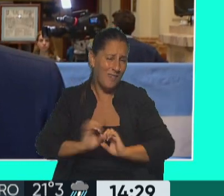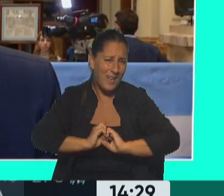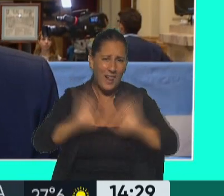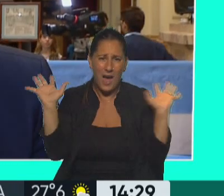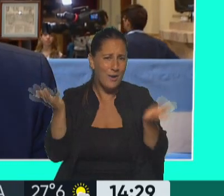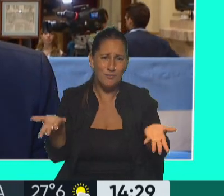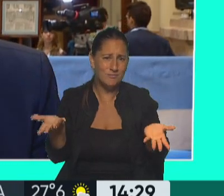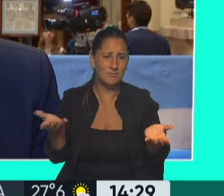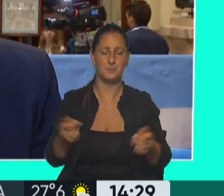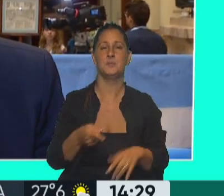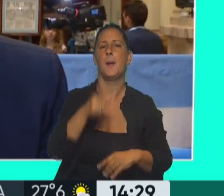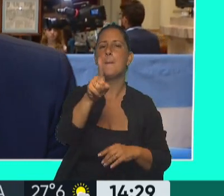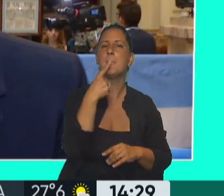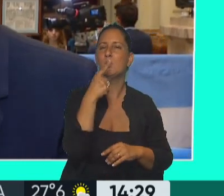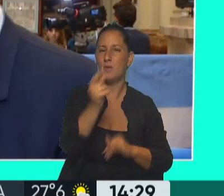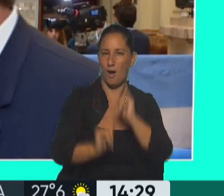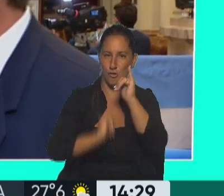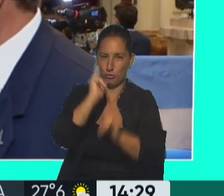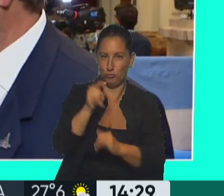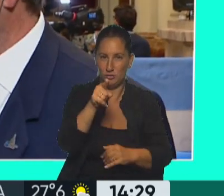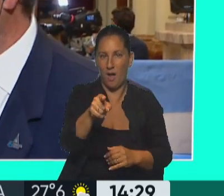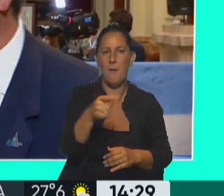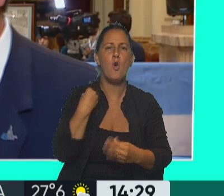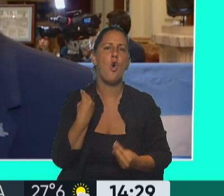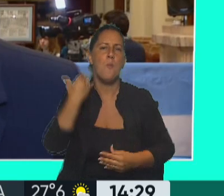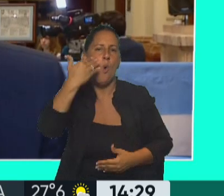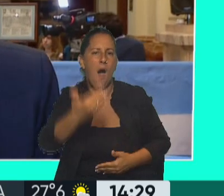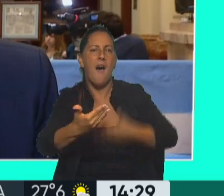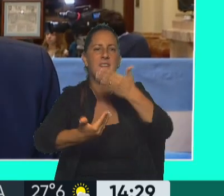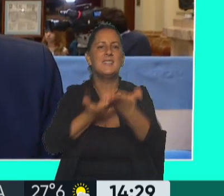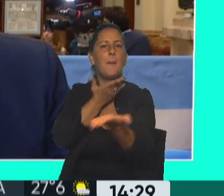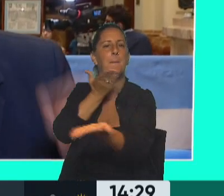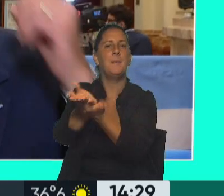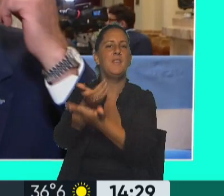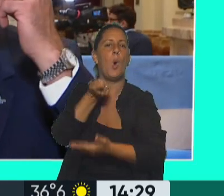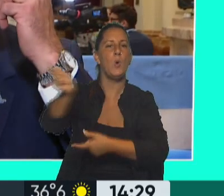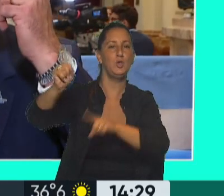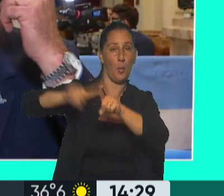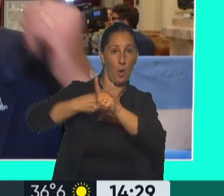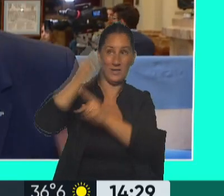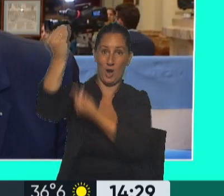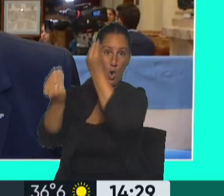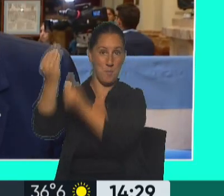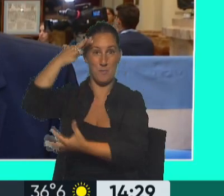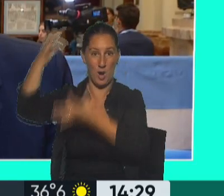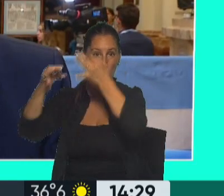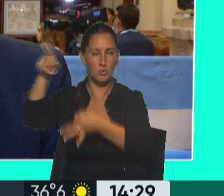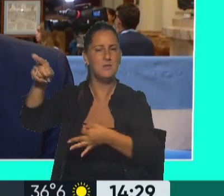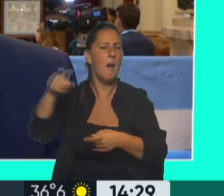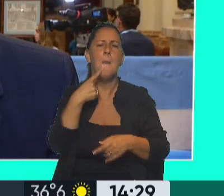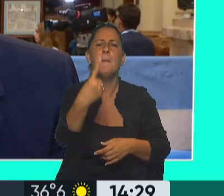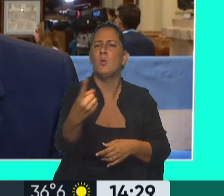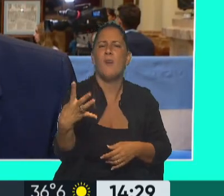¿no? Ministro, esto que usted recién decía, cómo va avanzando el pedido de juicio político a los miembros de la Corte, ¿qué es lo que resta